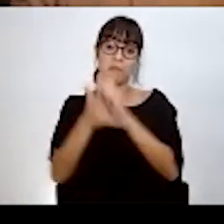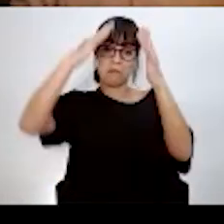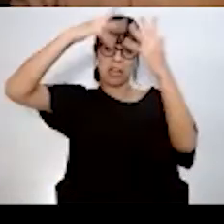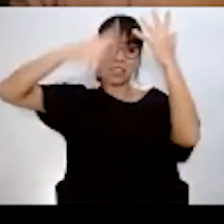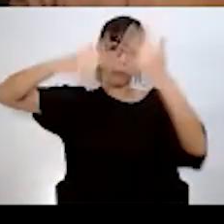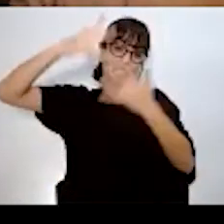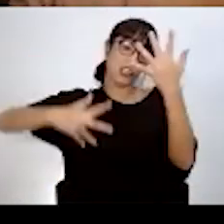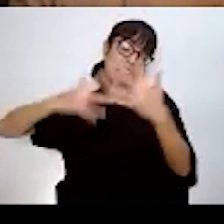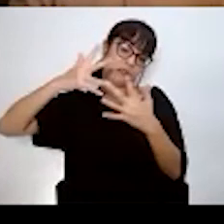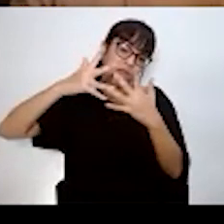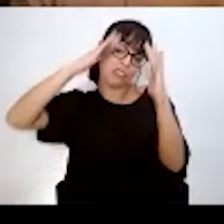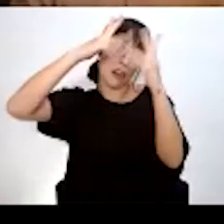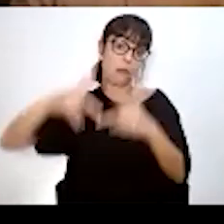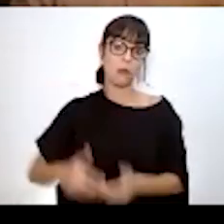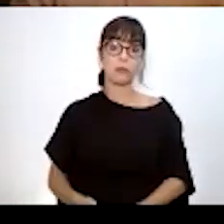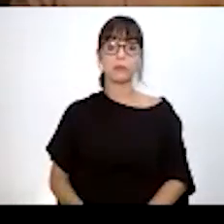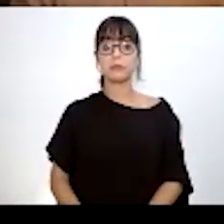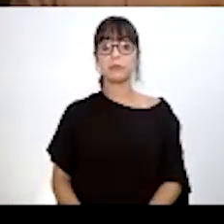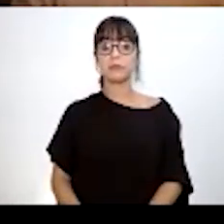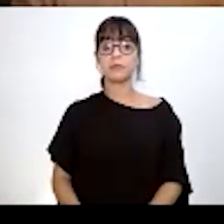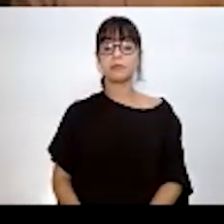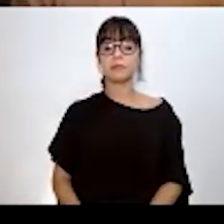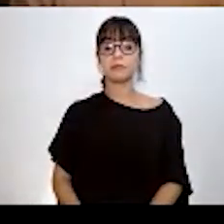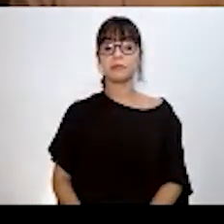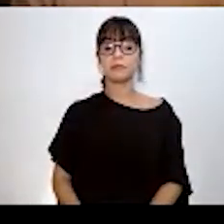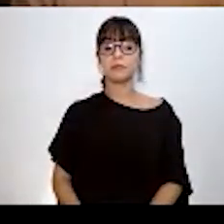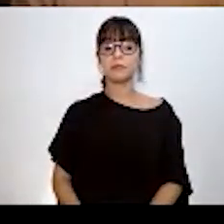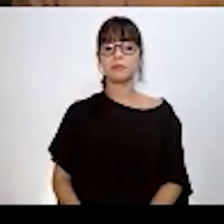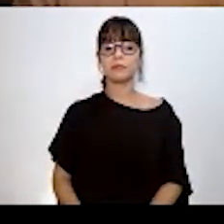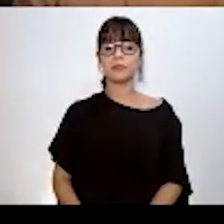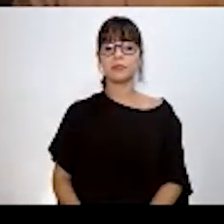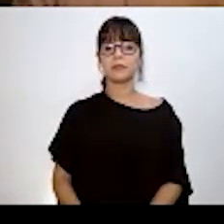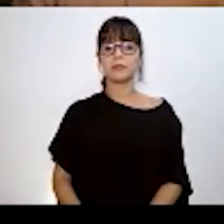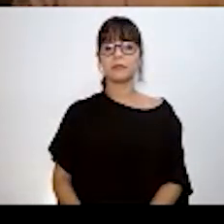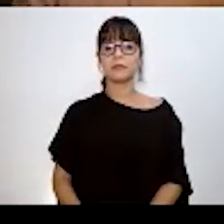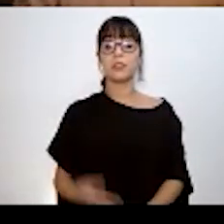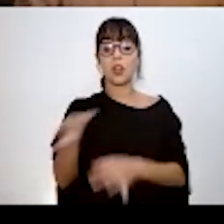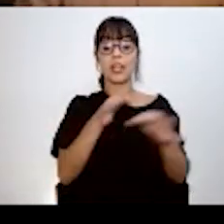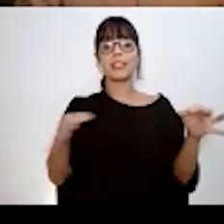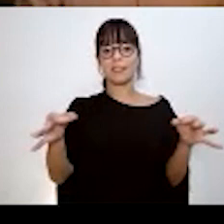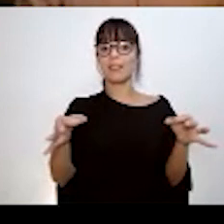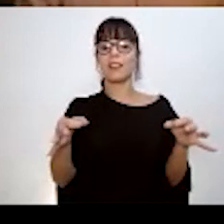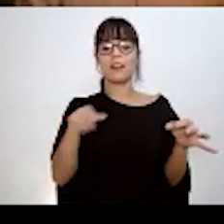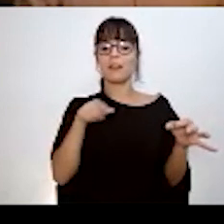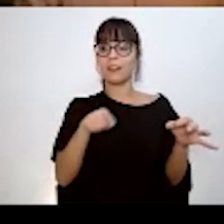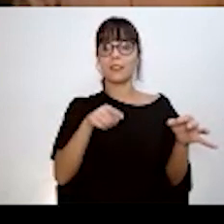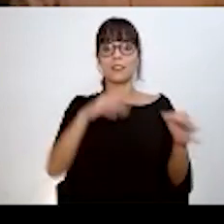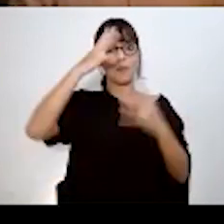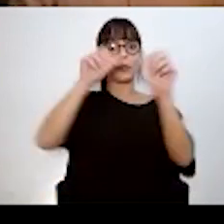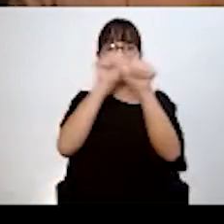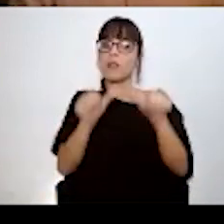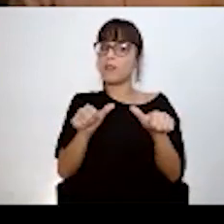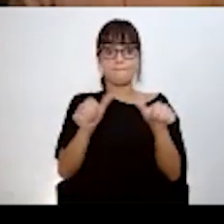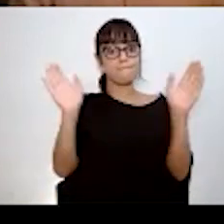sucede? Que los poblamientos humanos de territorios insulares se salen de los cálculos matemáticos. Son